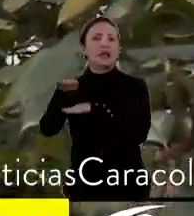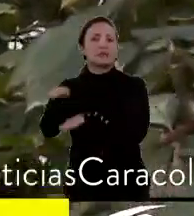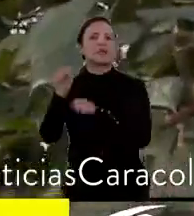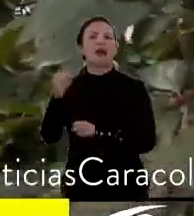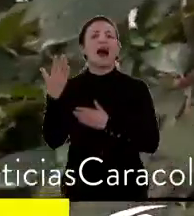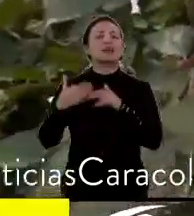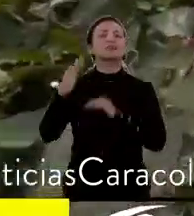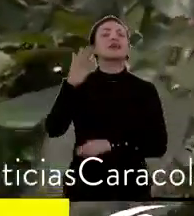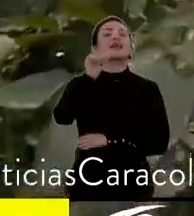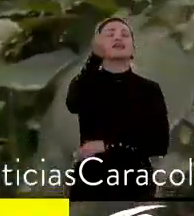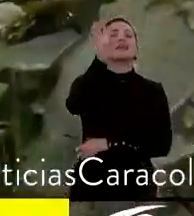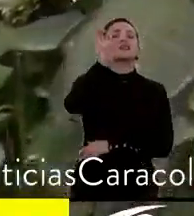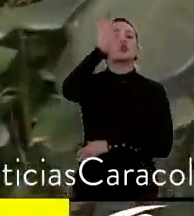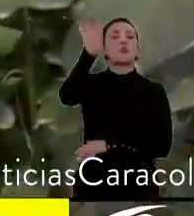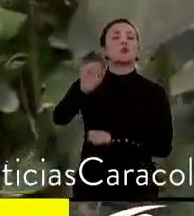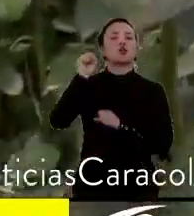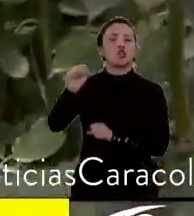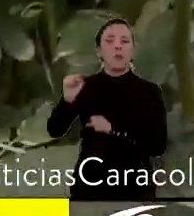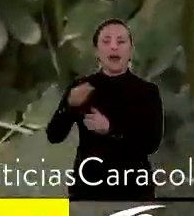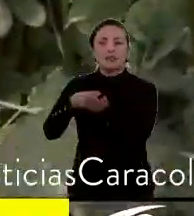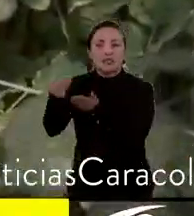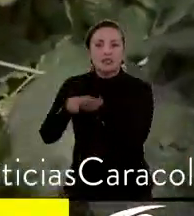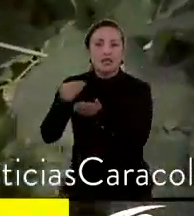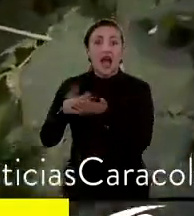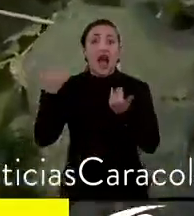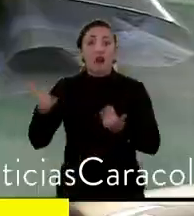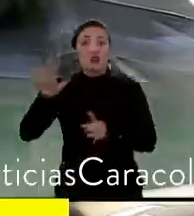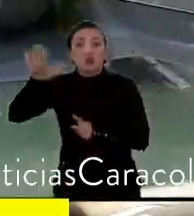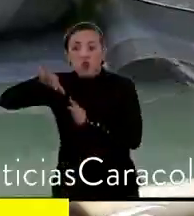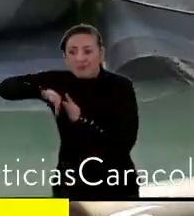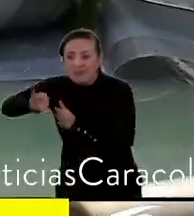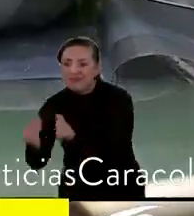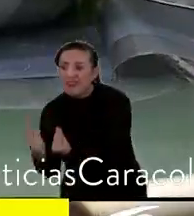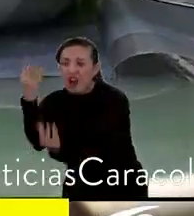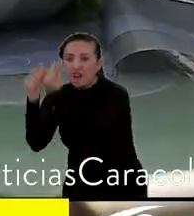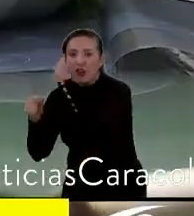del 19%, los floricultores viven uno de sus mejores momentos.